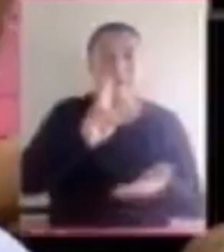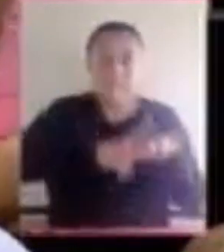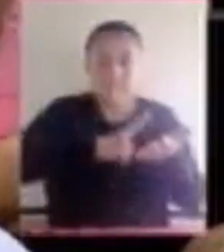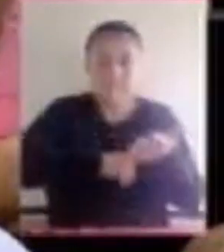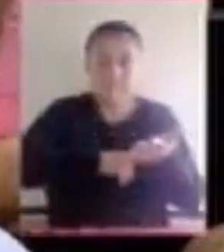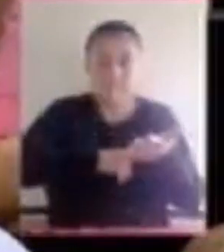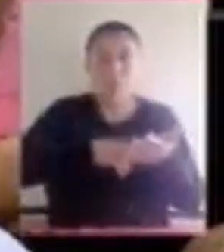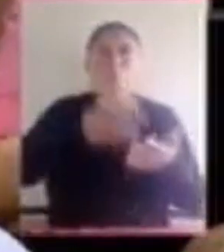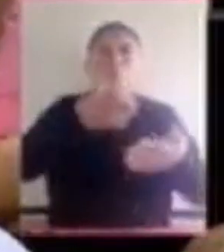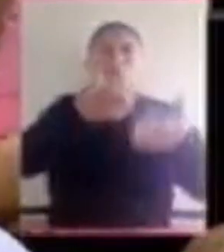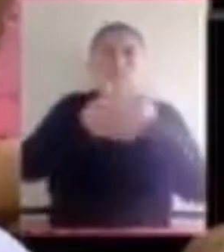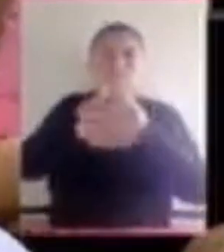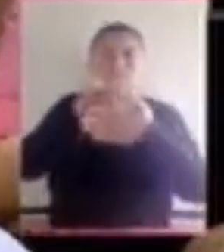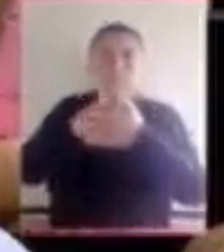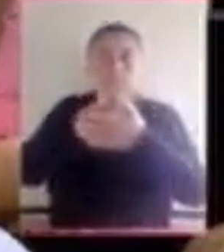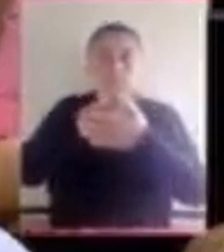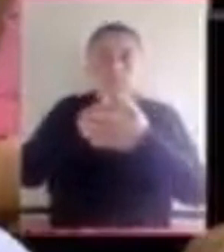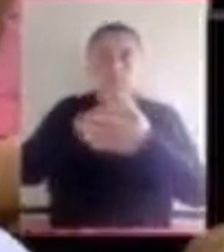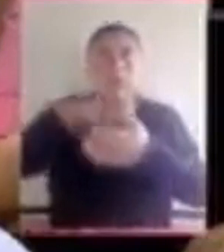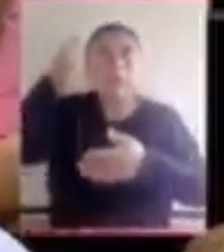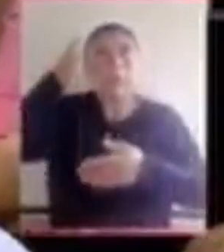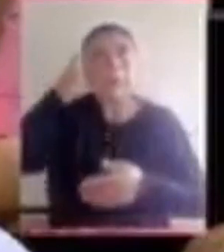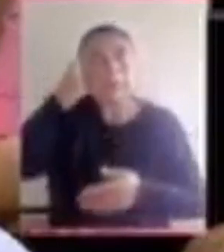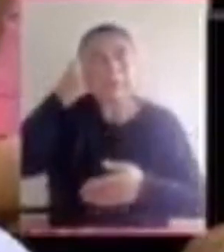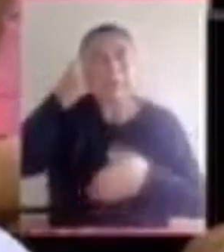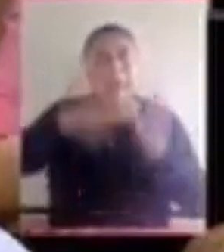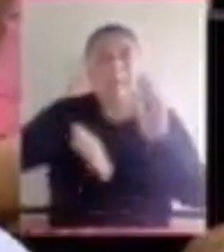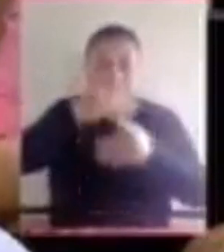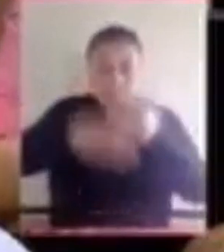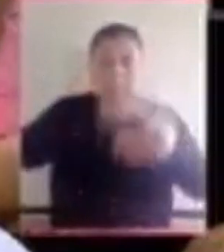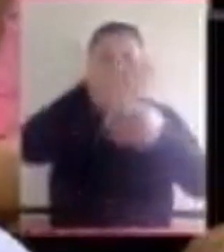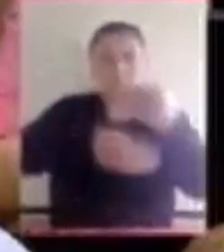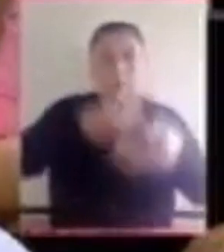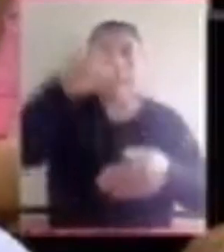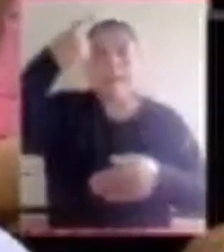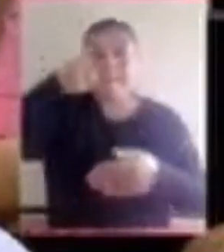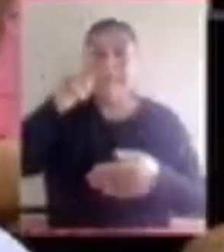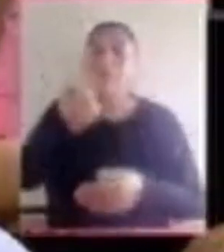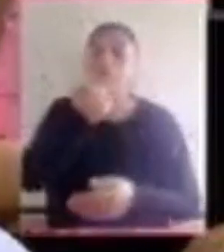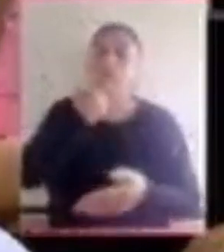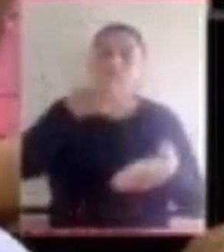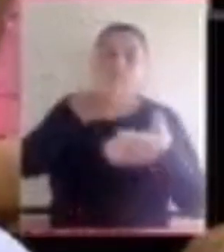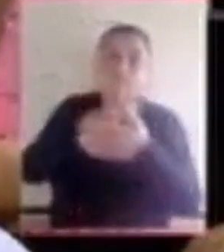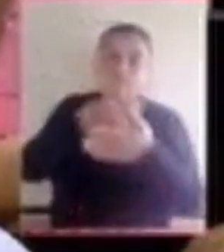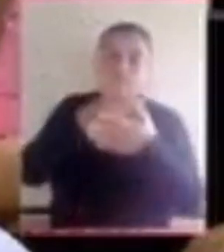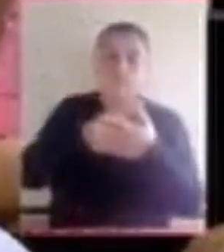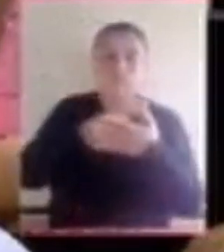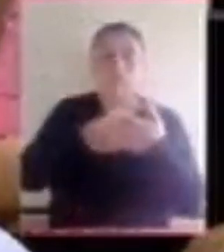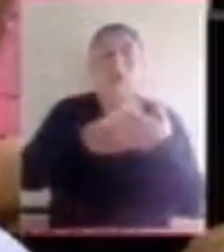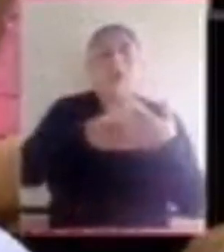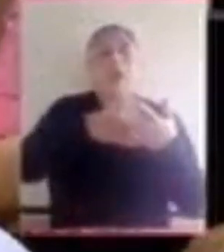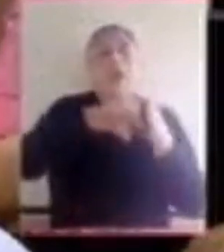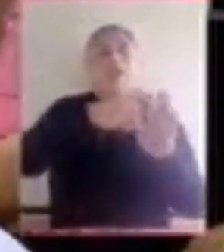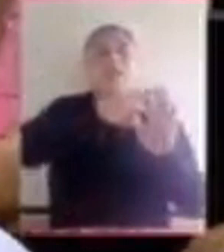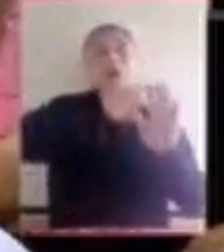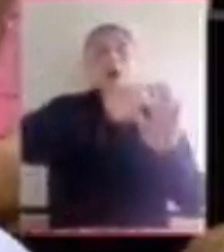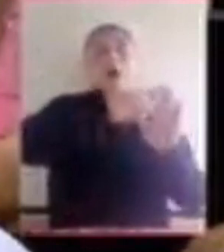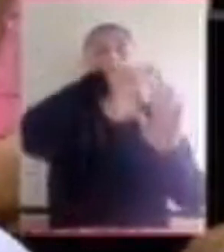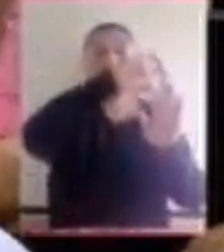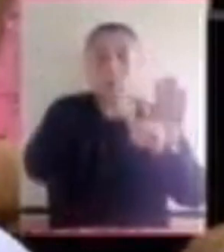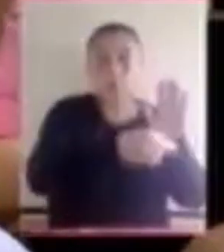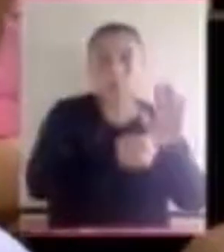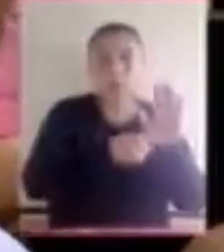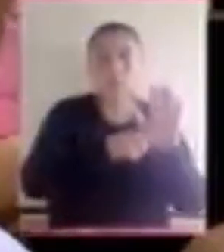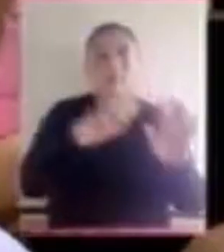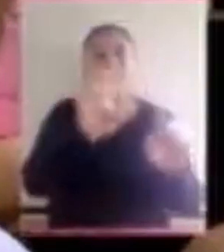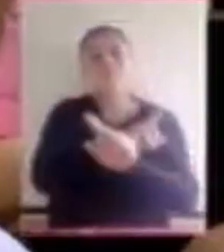vamos a tener más prosperidad. Pero se equivocan. Frenar esta reforma sería tener una mirada cortoplacista que no hace frente a